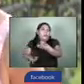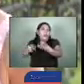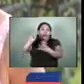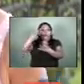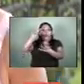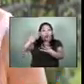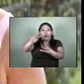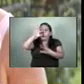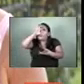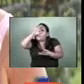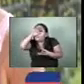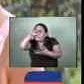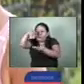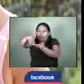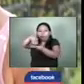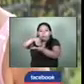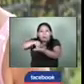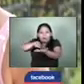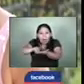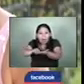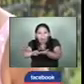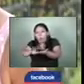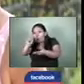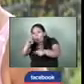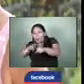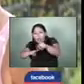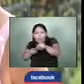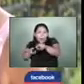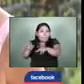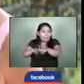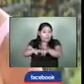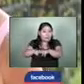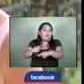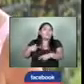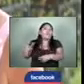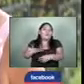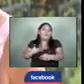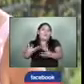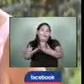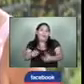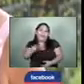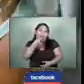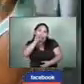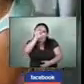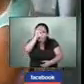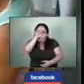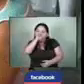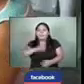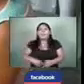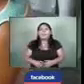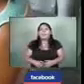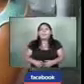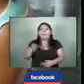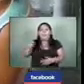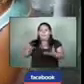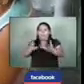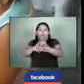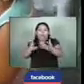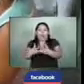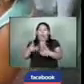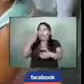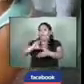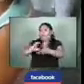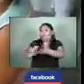pedazos de chicharrón póngame un dólar que por eso más hemos venido por los chicharrón. La yuca es servida de manera